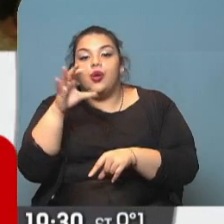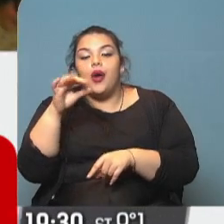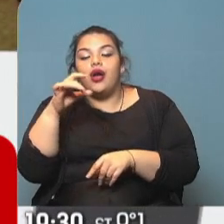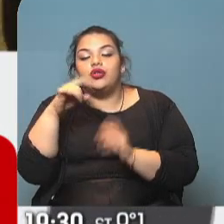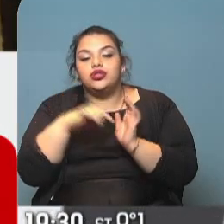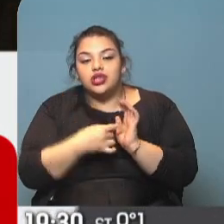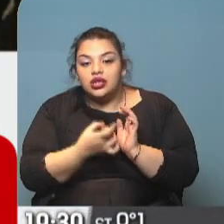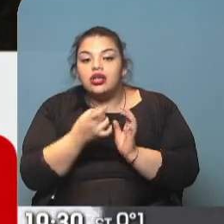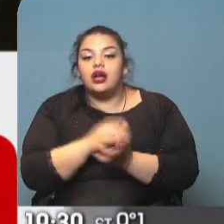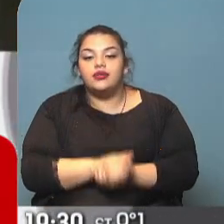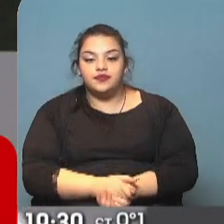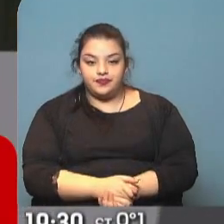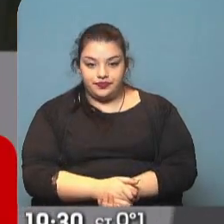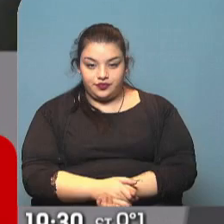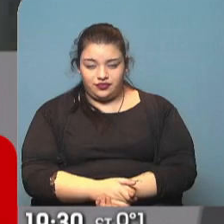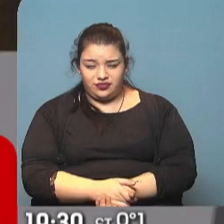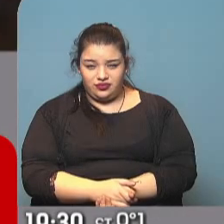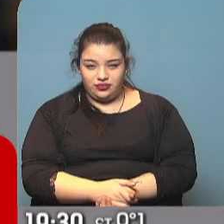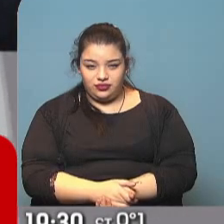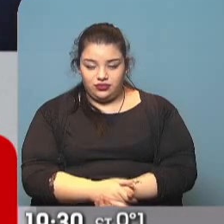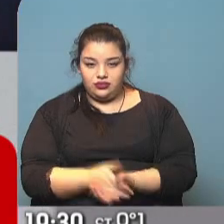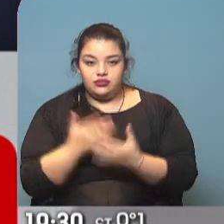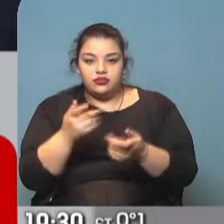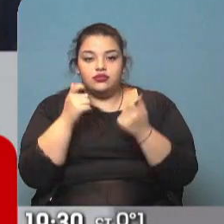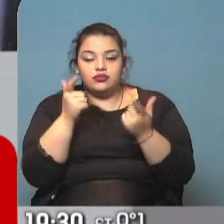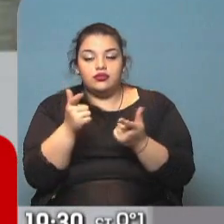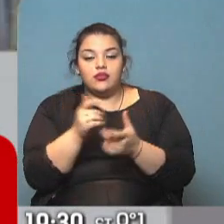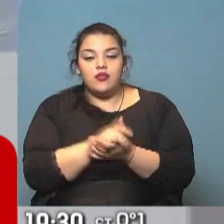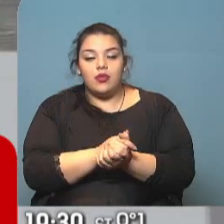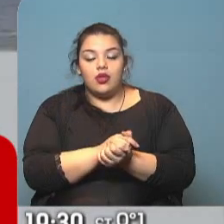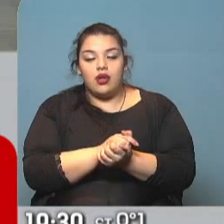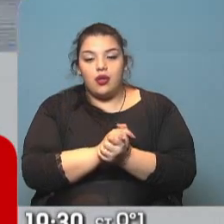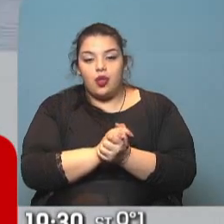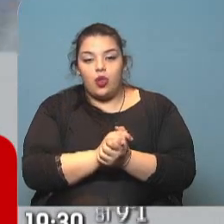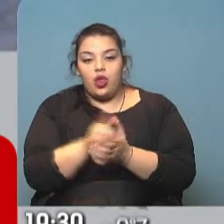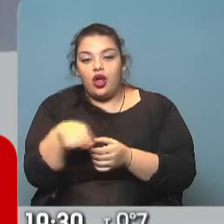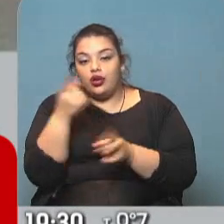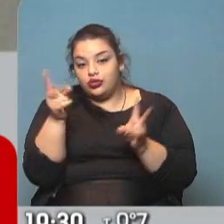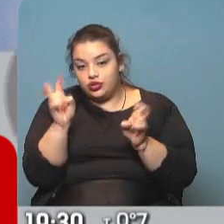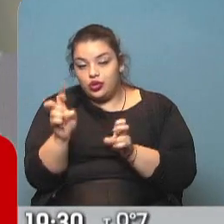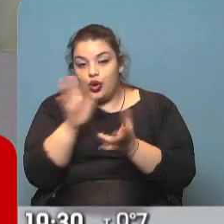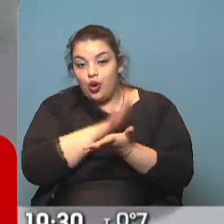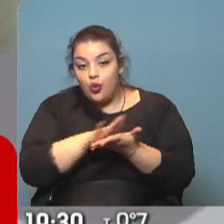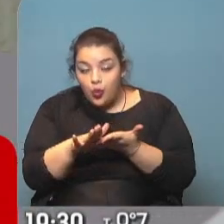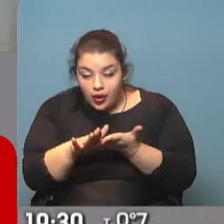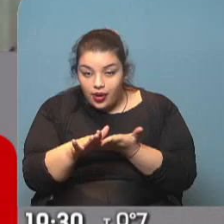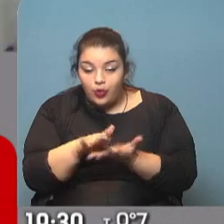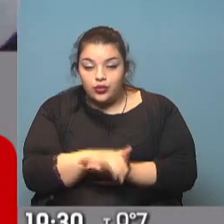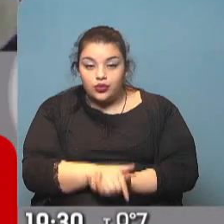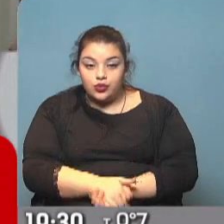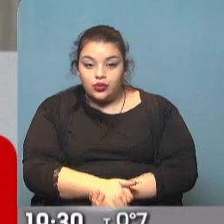estirar con otros títulos como pueden ser Novax, o dar señales de tasas más atractivas en los tramos más largos, pero eso implica, en un contexto